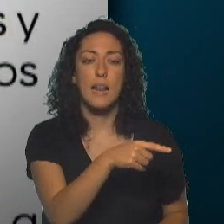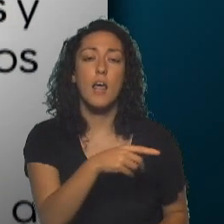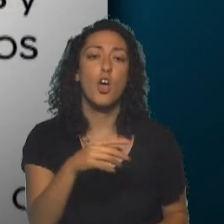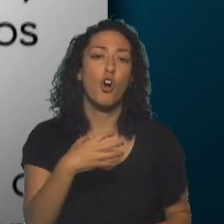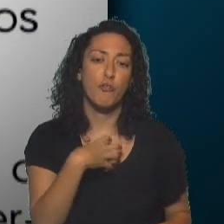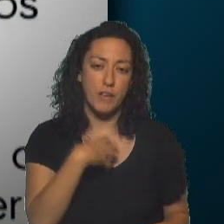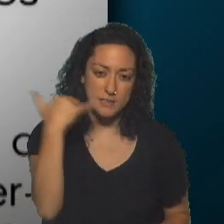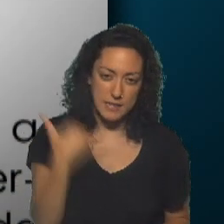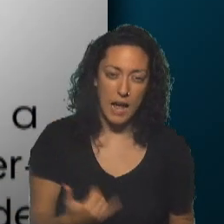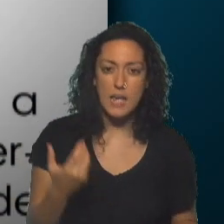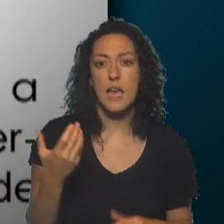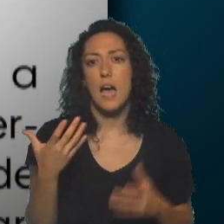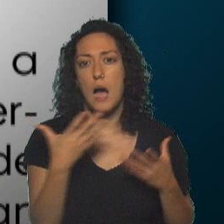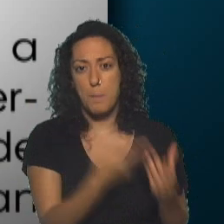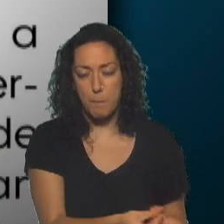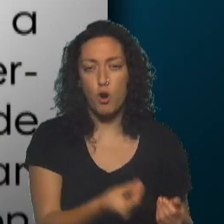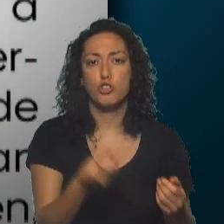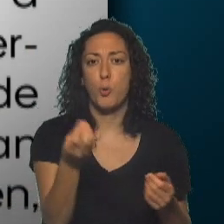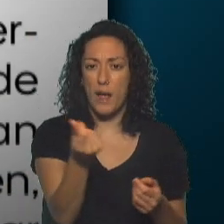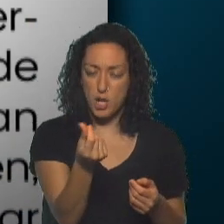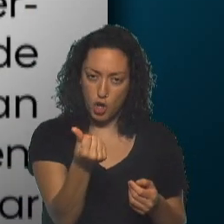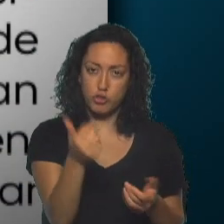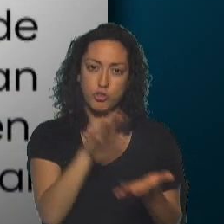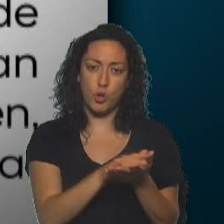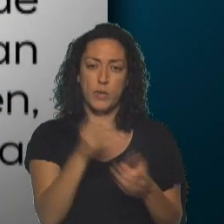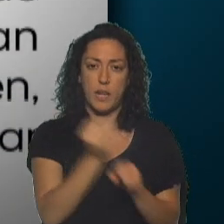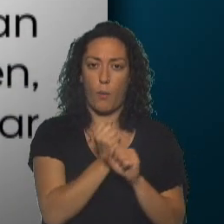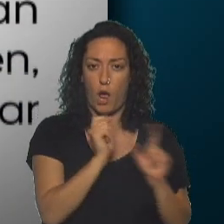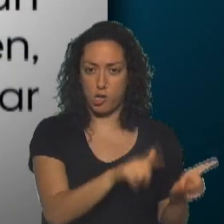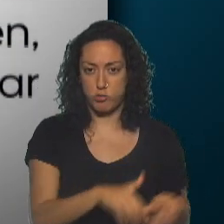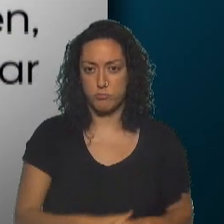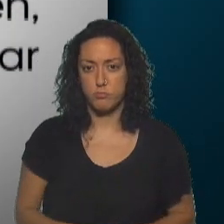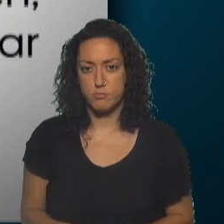en D'Alessandro, valoro y apoyo el trabajo que viene haciendo.